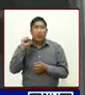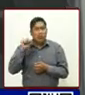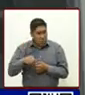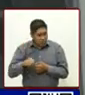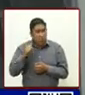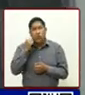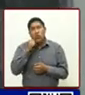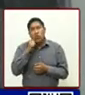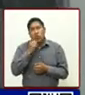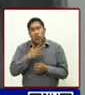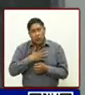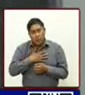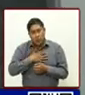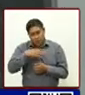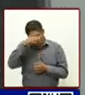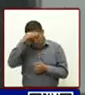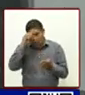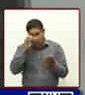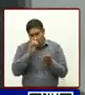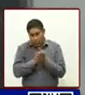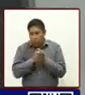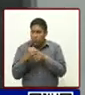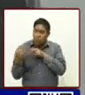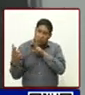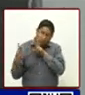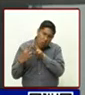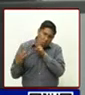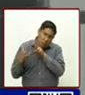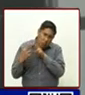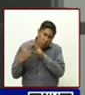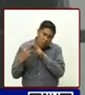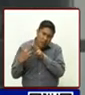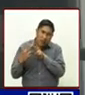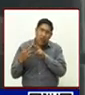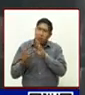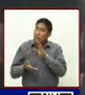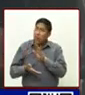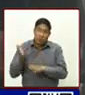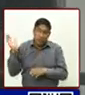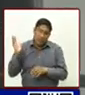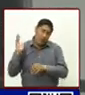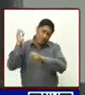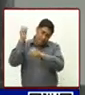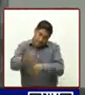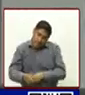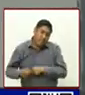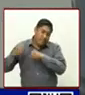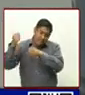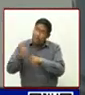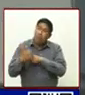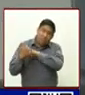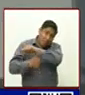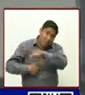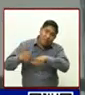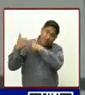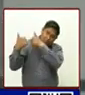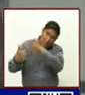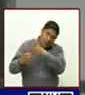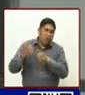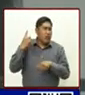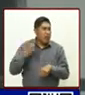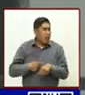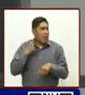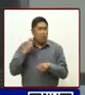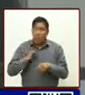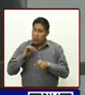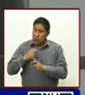la sobrina de mi esposo. Yo la conocí así. Íbamos a cosechar. nos llevábamos bien, hasta que en una ocasión